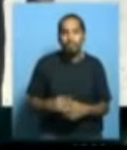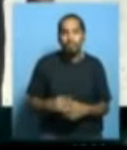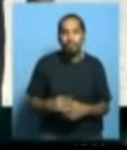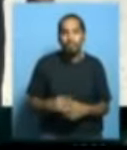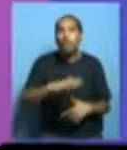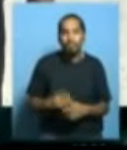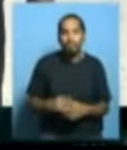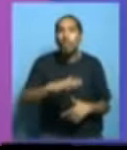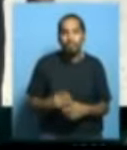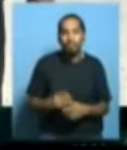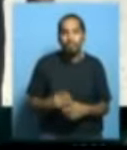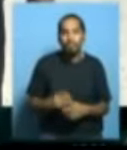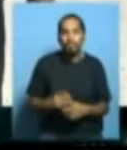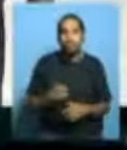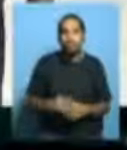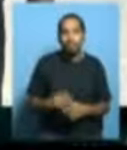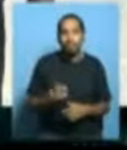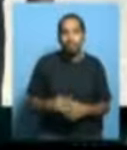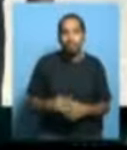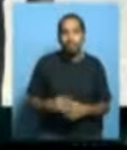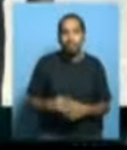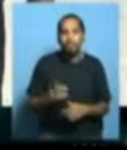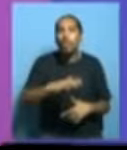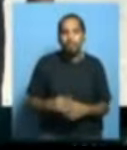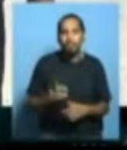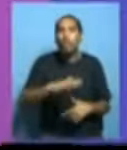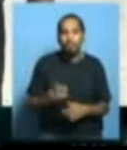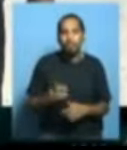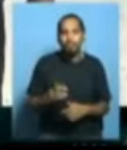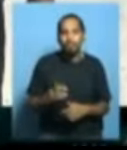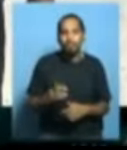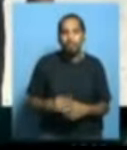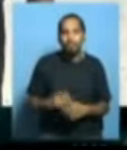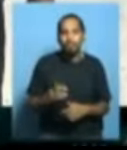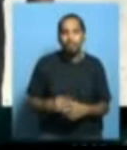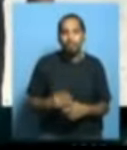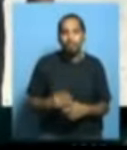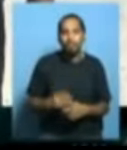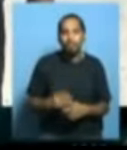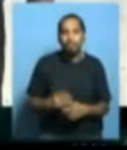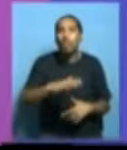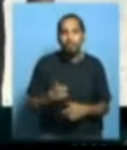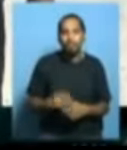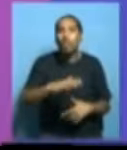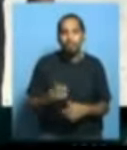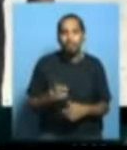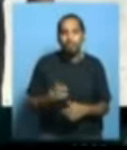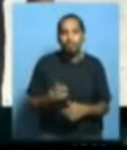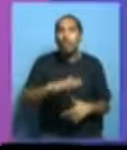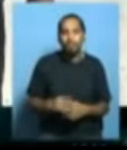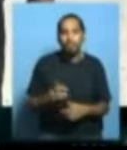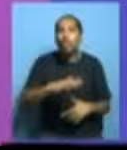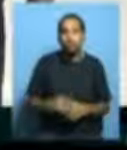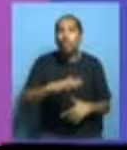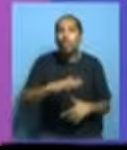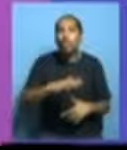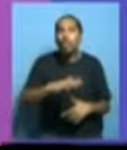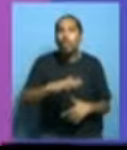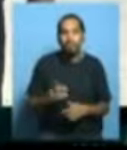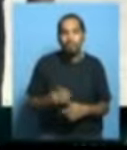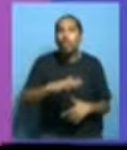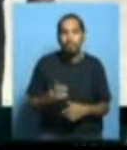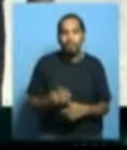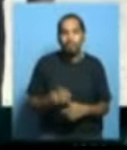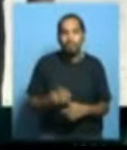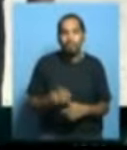este auto, mira cómo ha quedado incrustado, Marcelo, sí, la pared. Pero impactó en la zona donde están los servicios, tanto lo